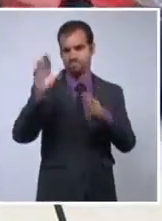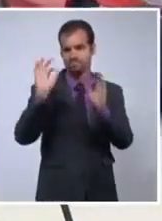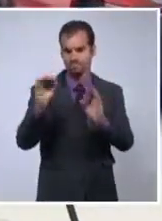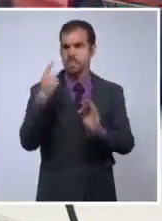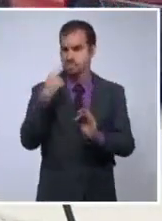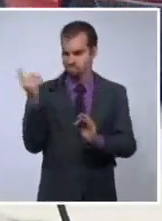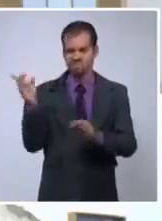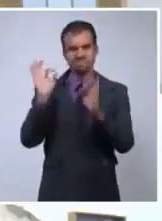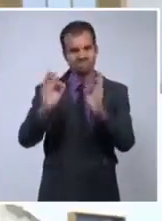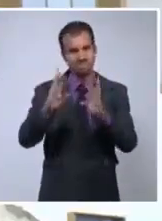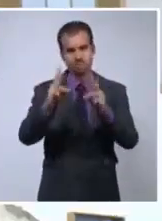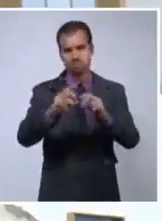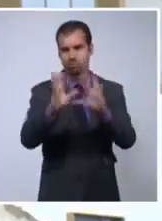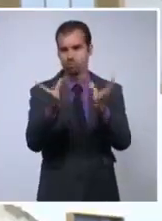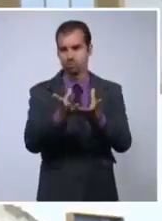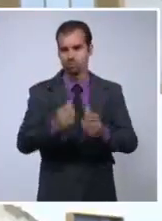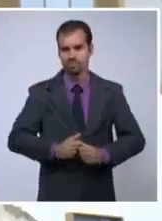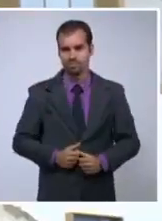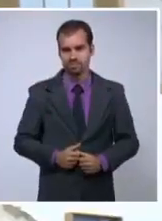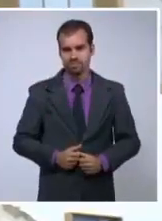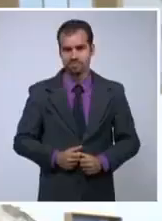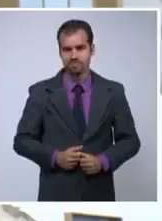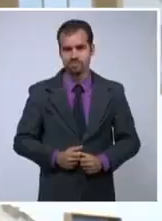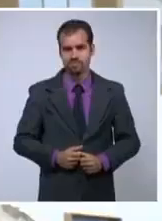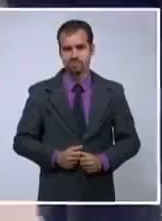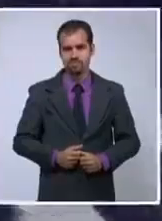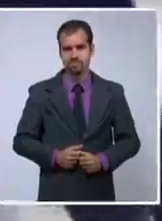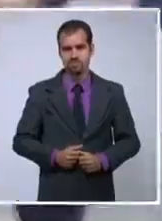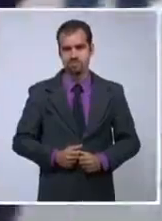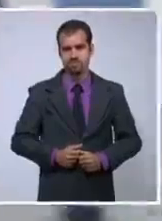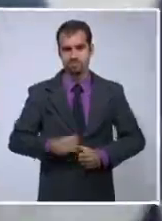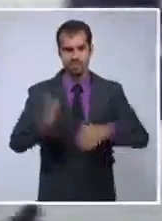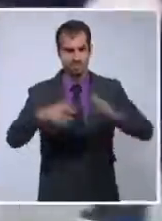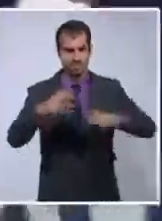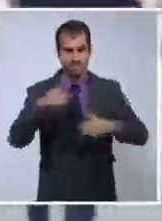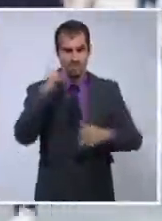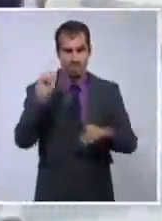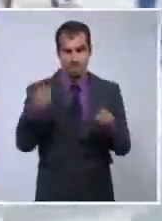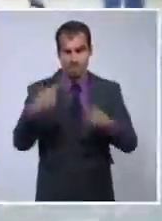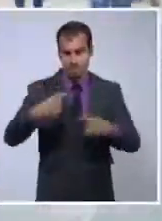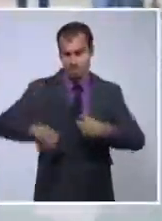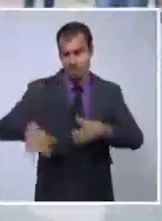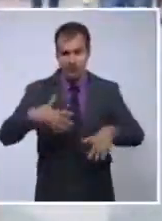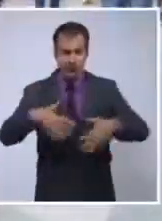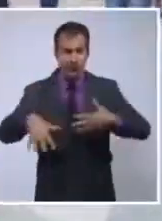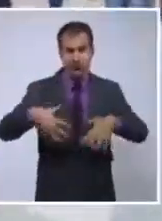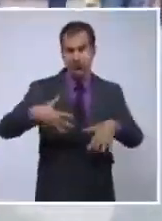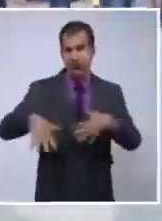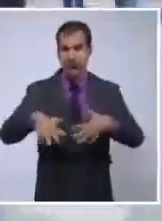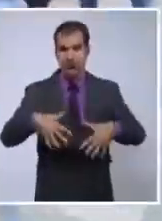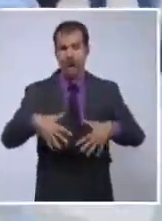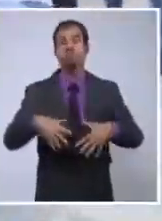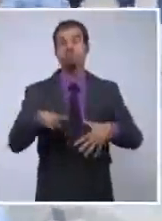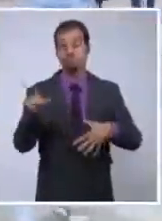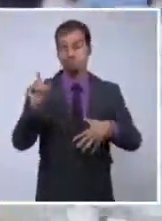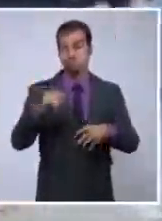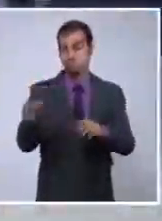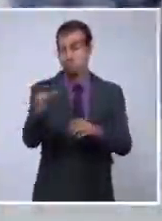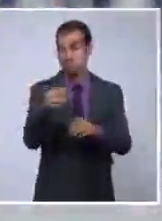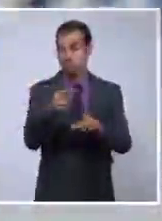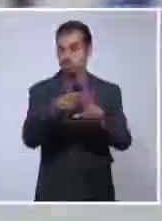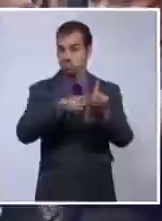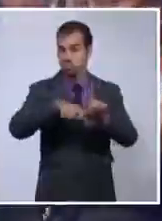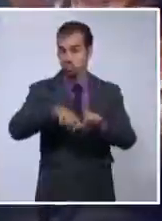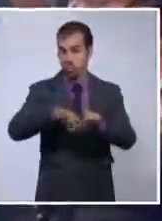una representación perteneciente a la Conga de los Hoyos, al proyecto comunitario Parque de Teresita del municipio de Regla, Mayito Rivera,